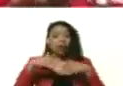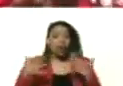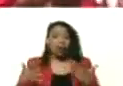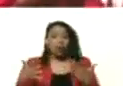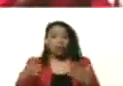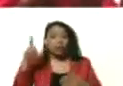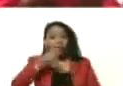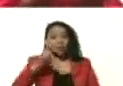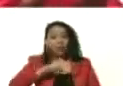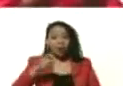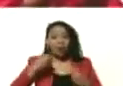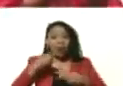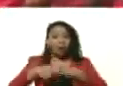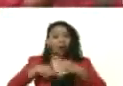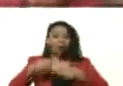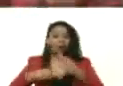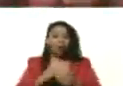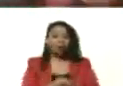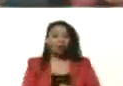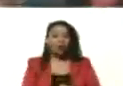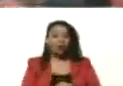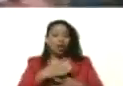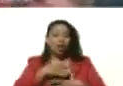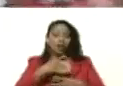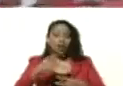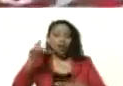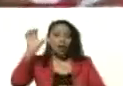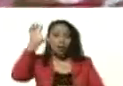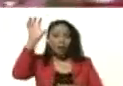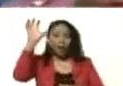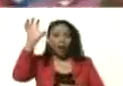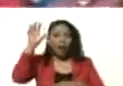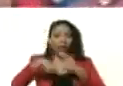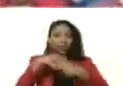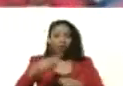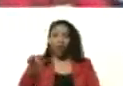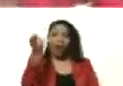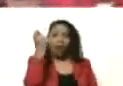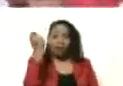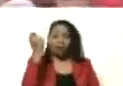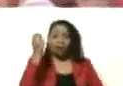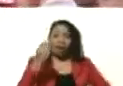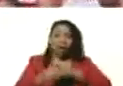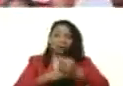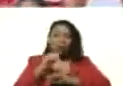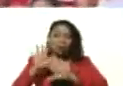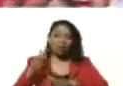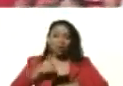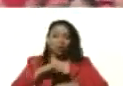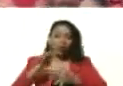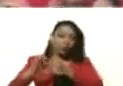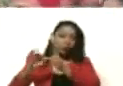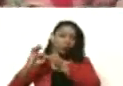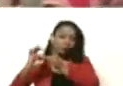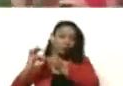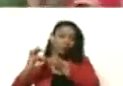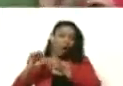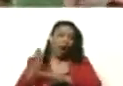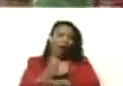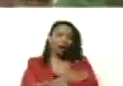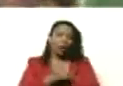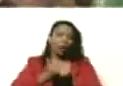es necesario para la revolución, de los intereses de la patria y de la revolución, jamás lo vamos a hacer. Nos mantendremos unidos ante